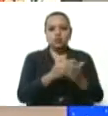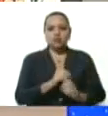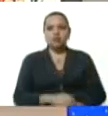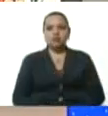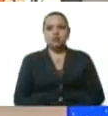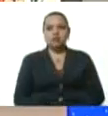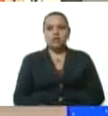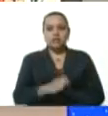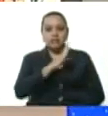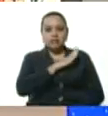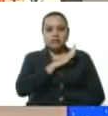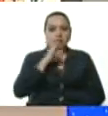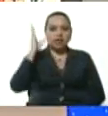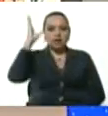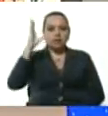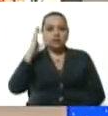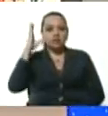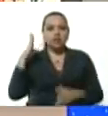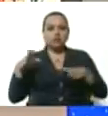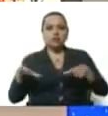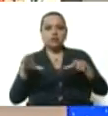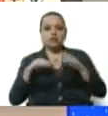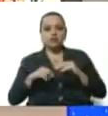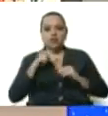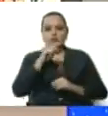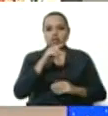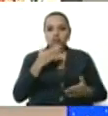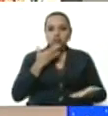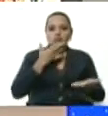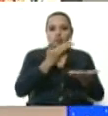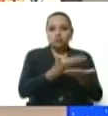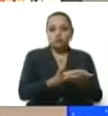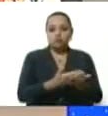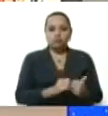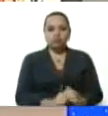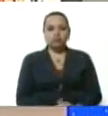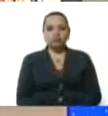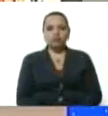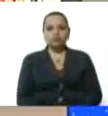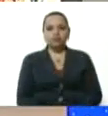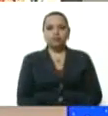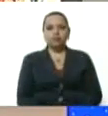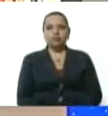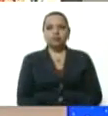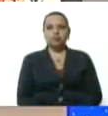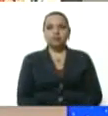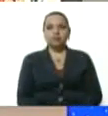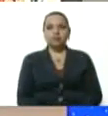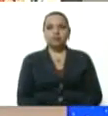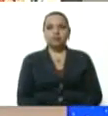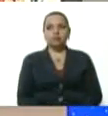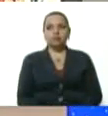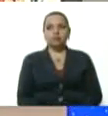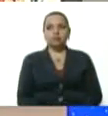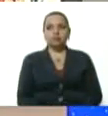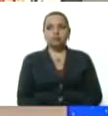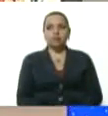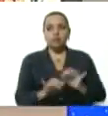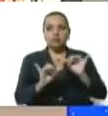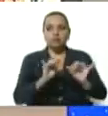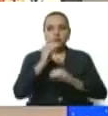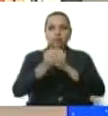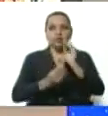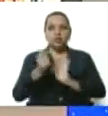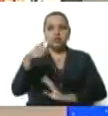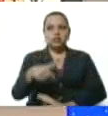tiene competencia para reconocer esta solicitud. Eso fue lo que ocurrió el día